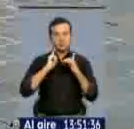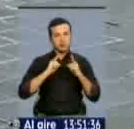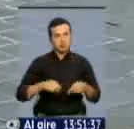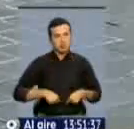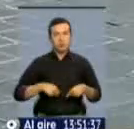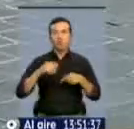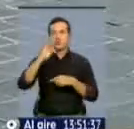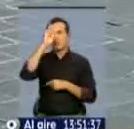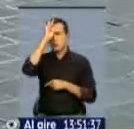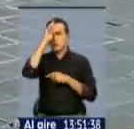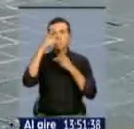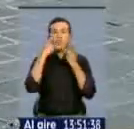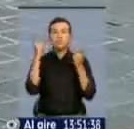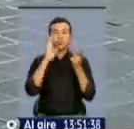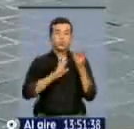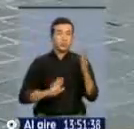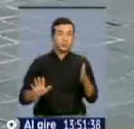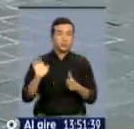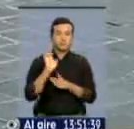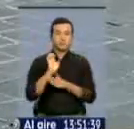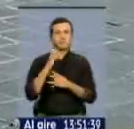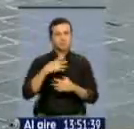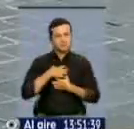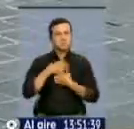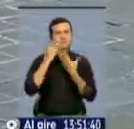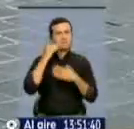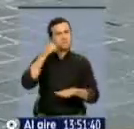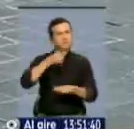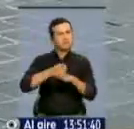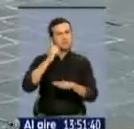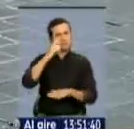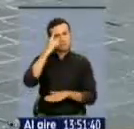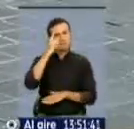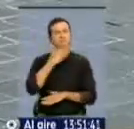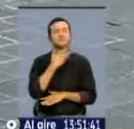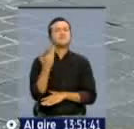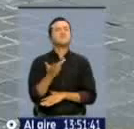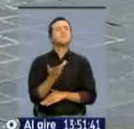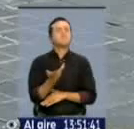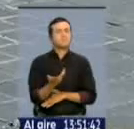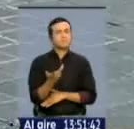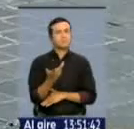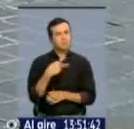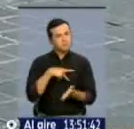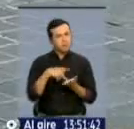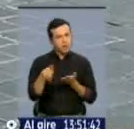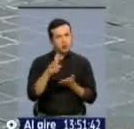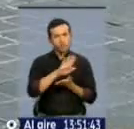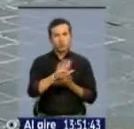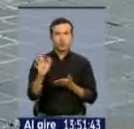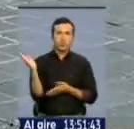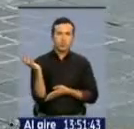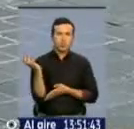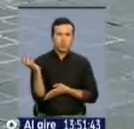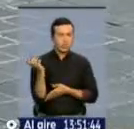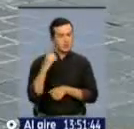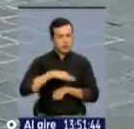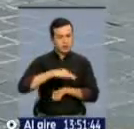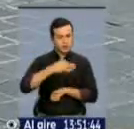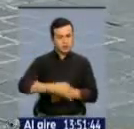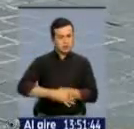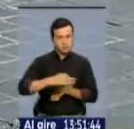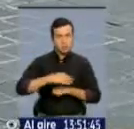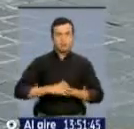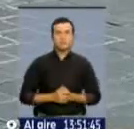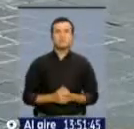hospitales públicos del país, quienes reclamaron y exigieron del gobierno básicamente el pago de sus jubilaciones a tiempo. Luego